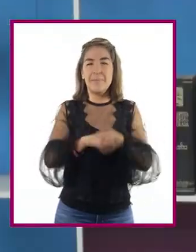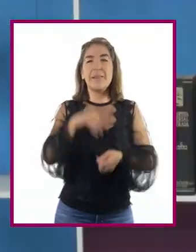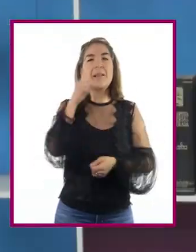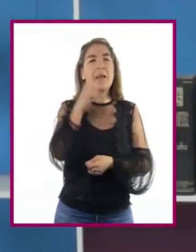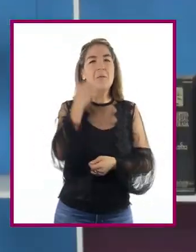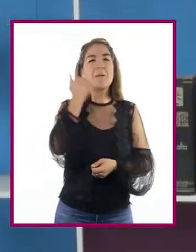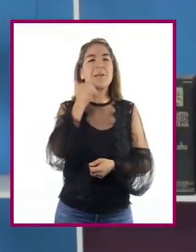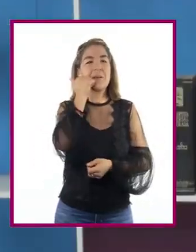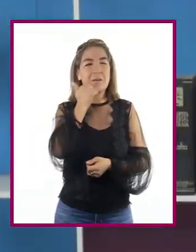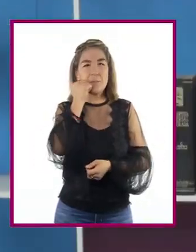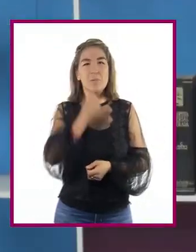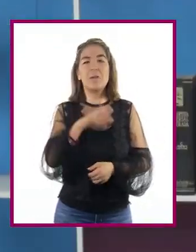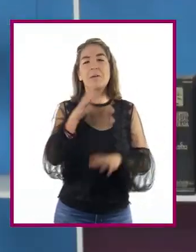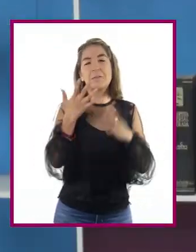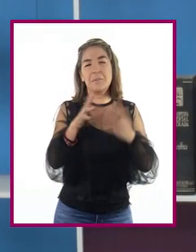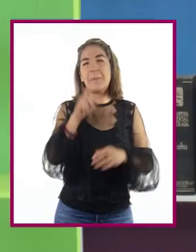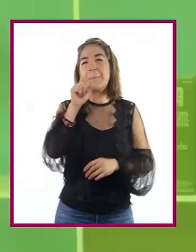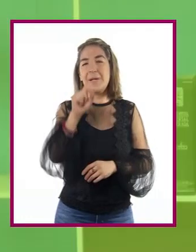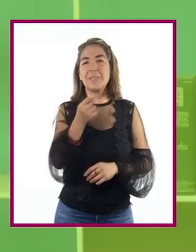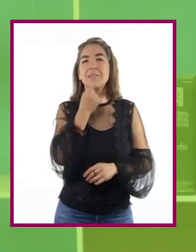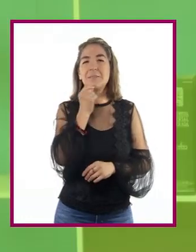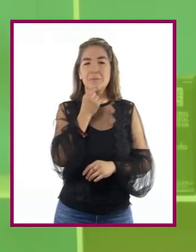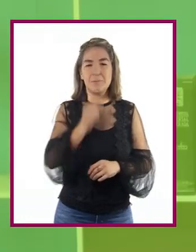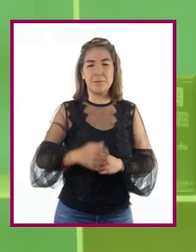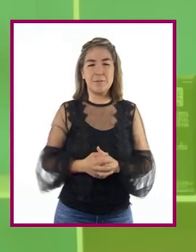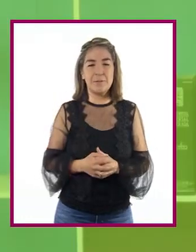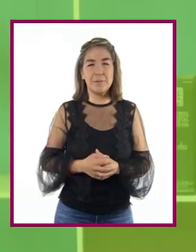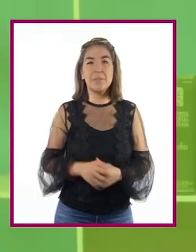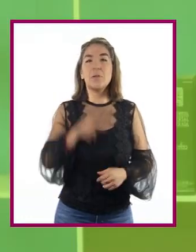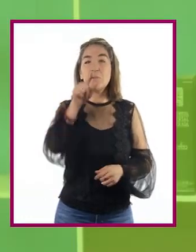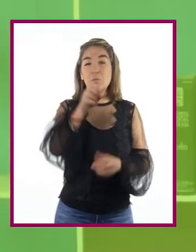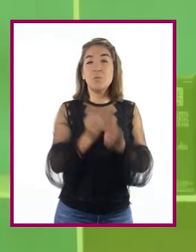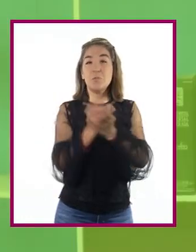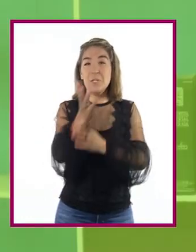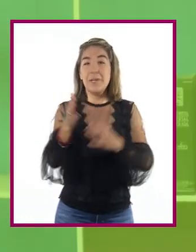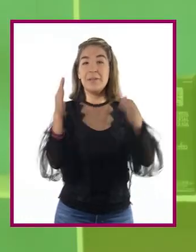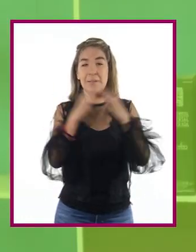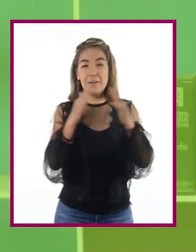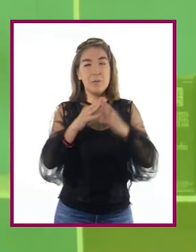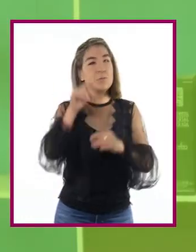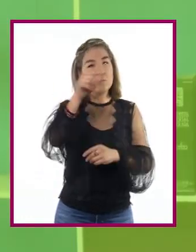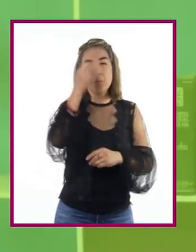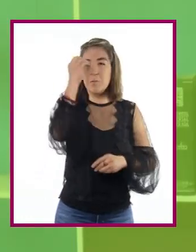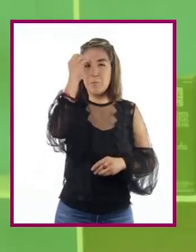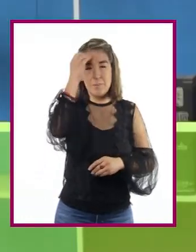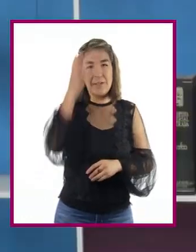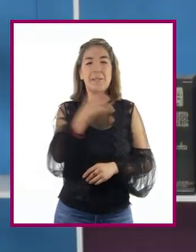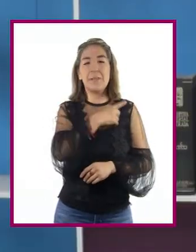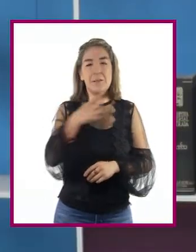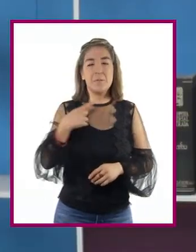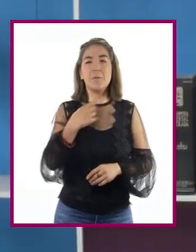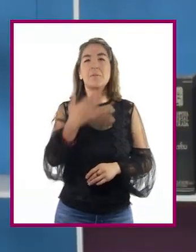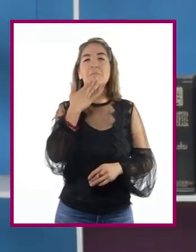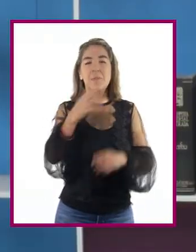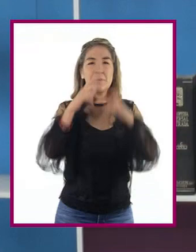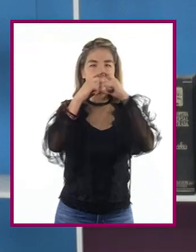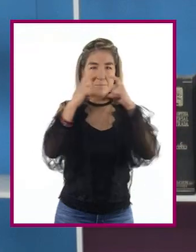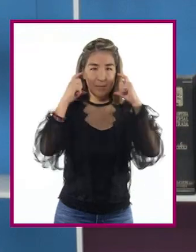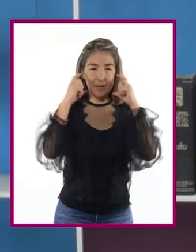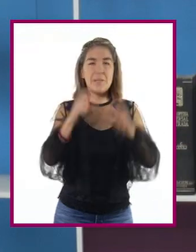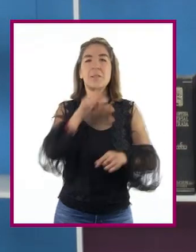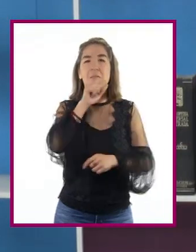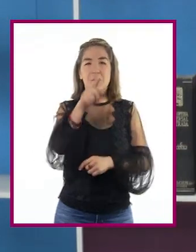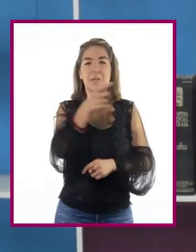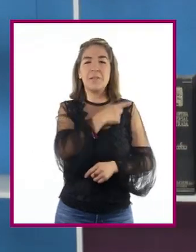y jabón durante al menos 20 segundos. Al salir de casa, no olviden colocar correctamente su cubrebocas